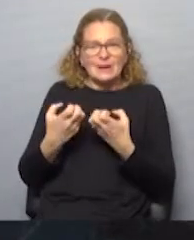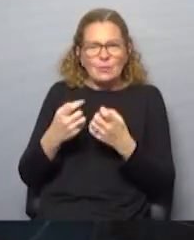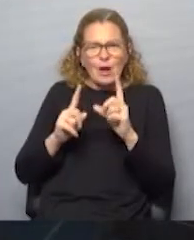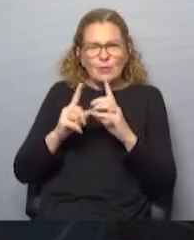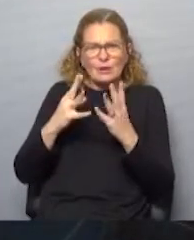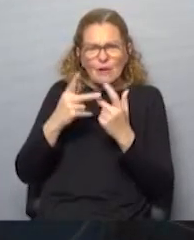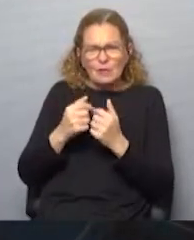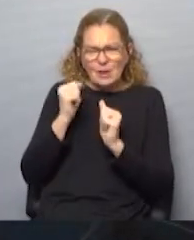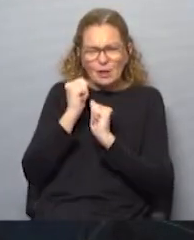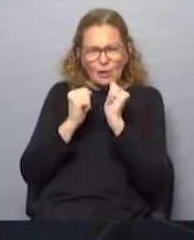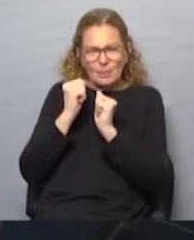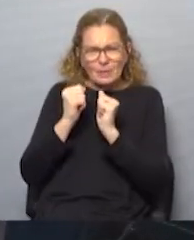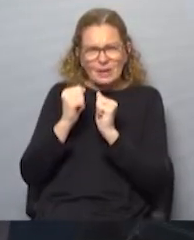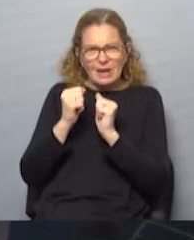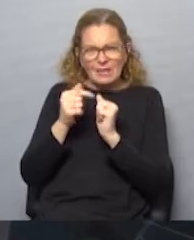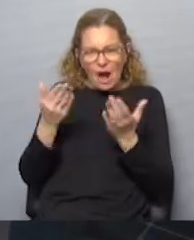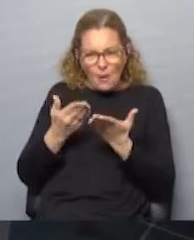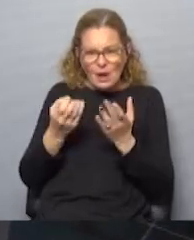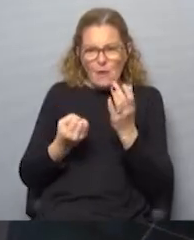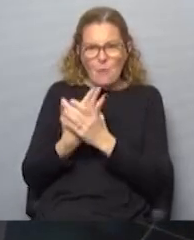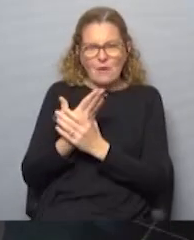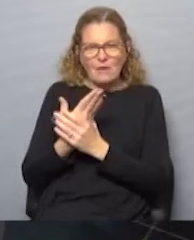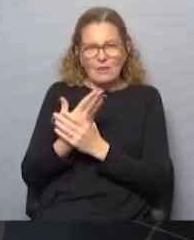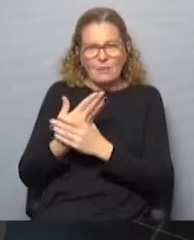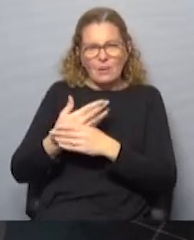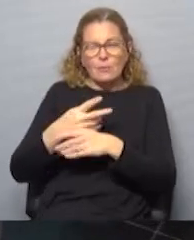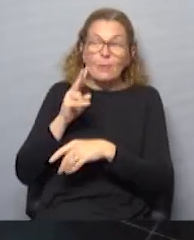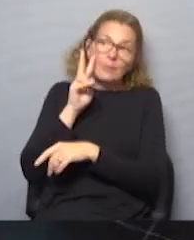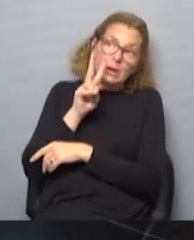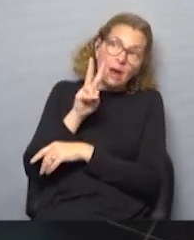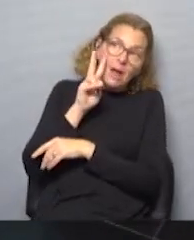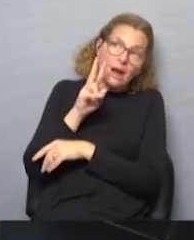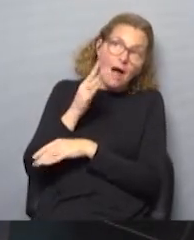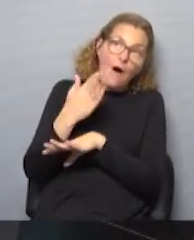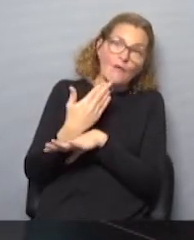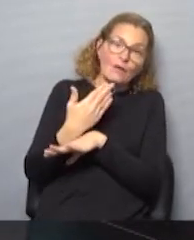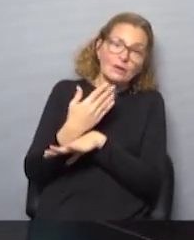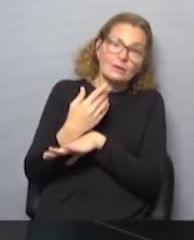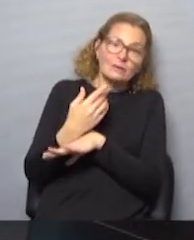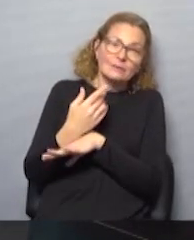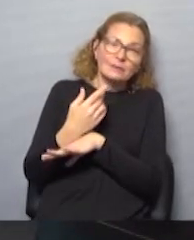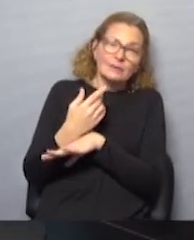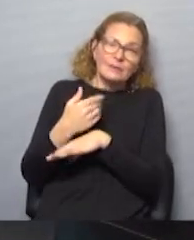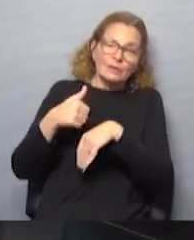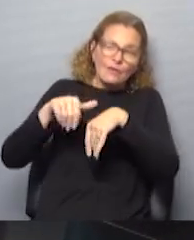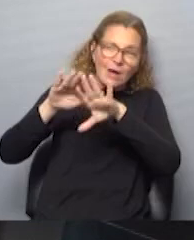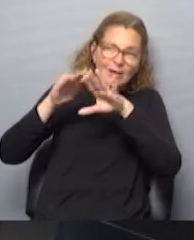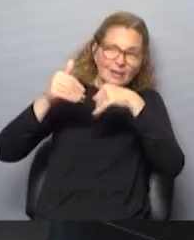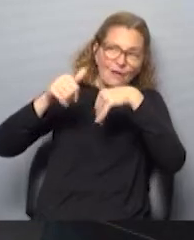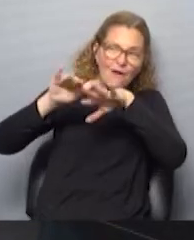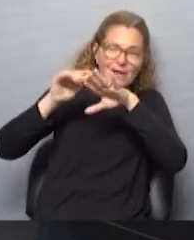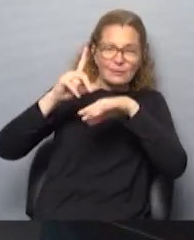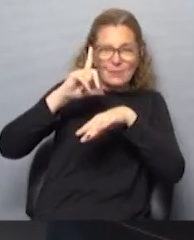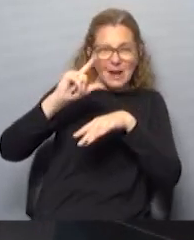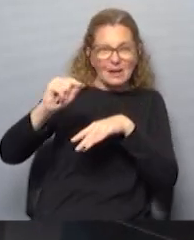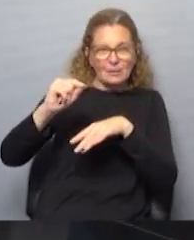forma a esa economía del siglo 21 y la vamos a seguir mirando desde afuera del siglo 20 porque se nos va a ir cada vez más lejos si no